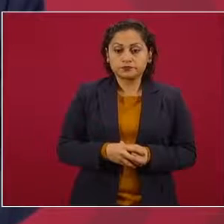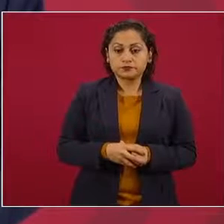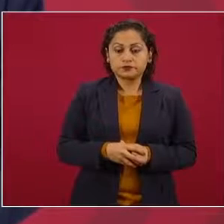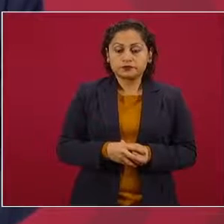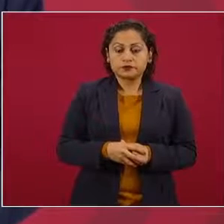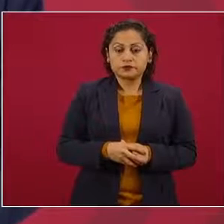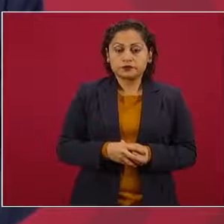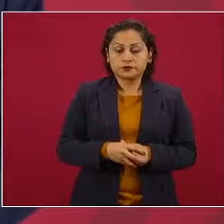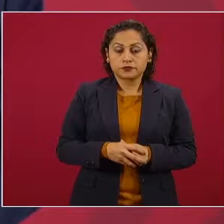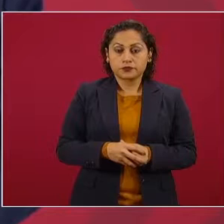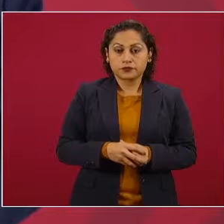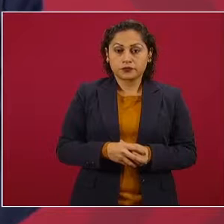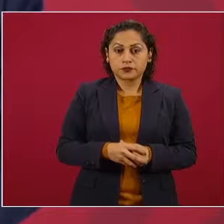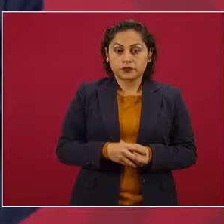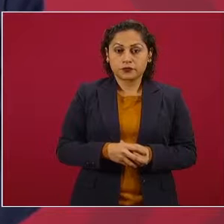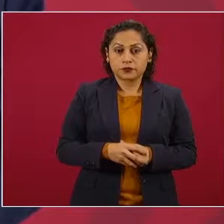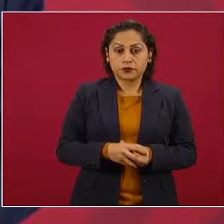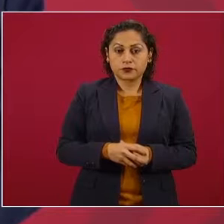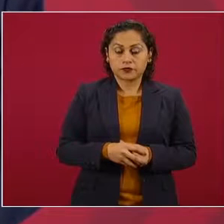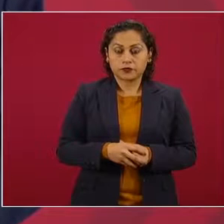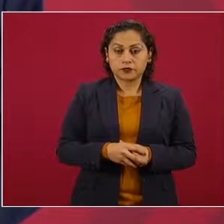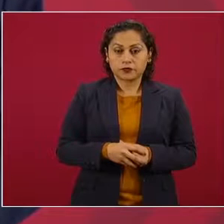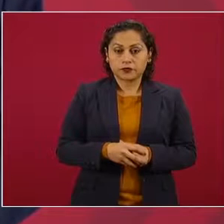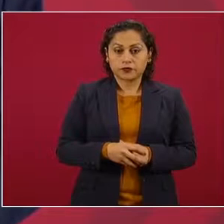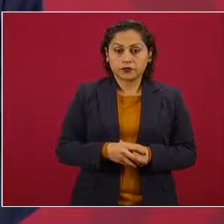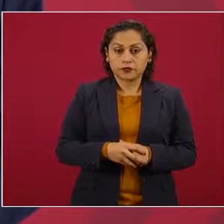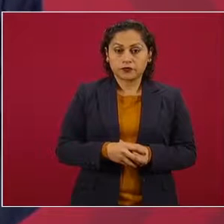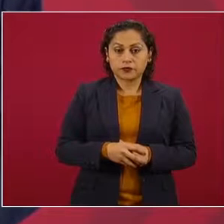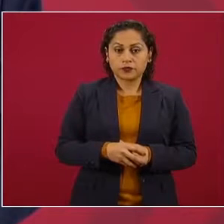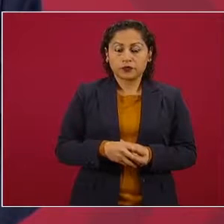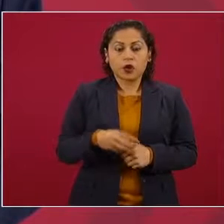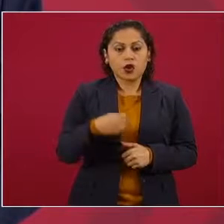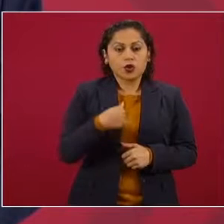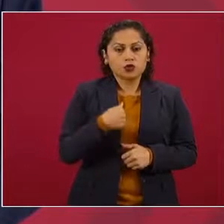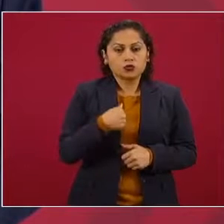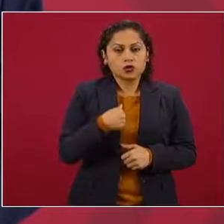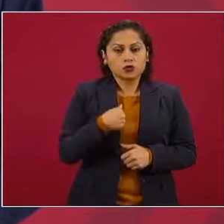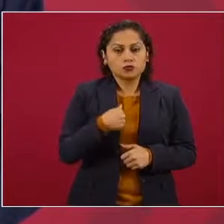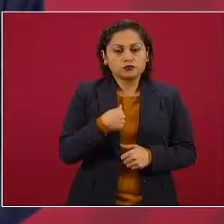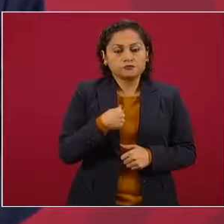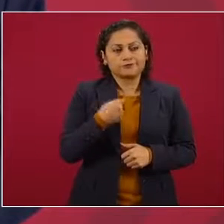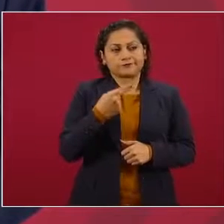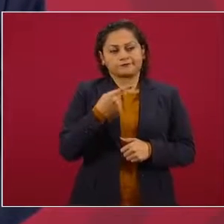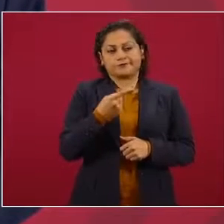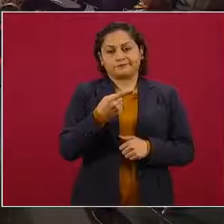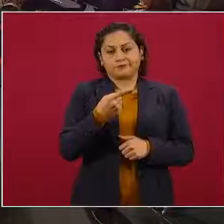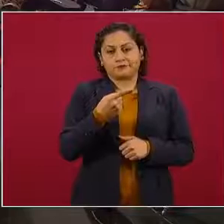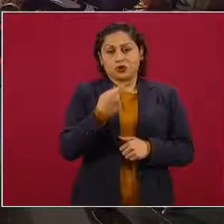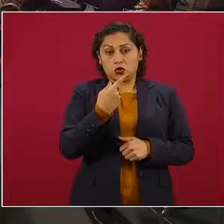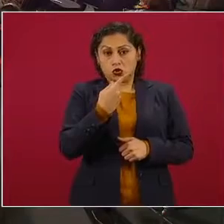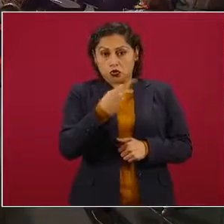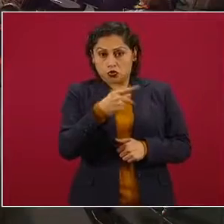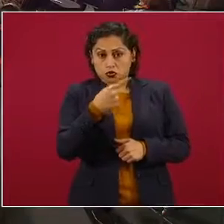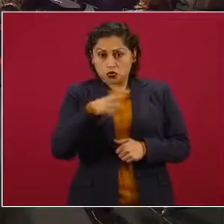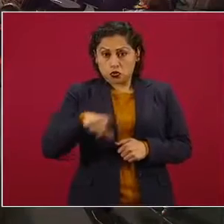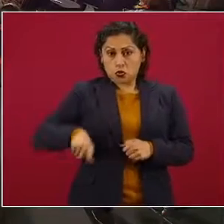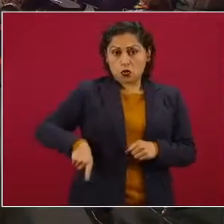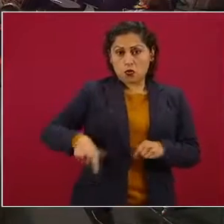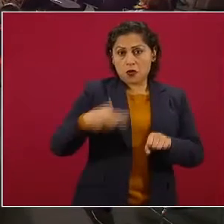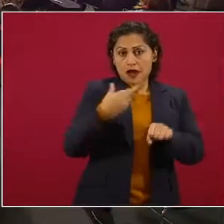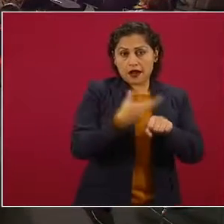ser el crítico principal de los gobernadores, no,